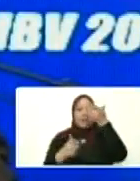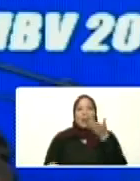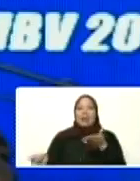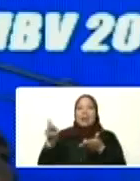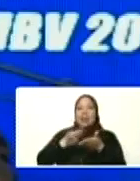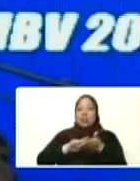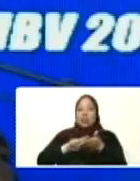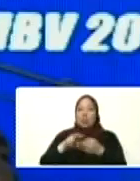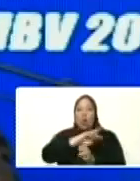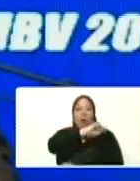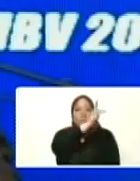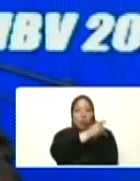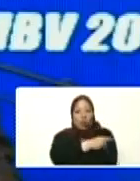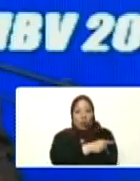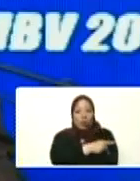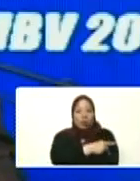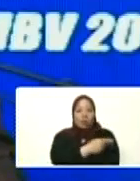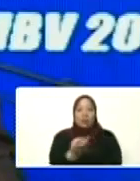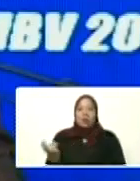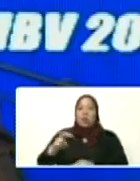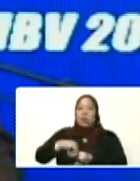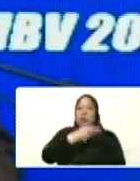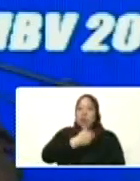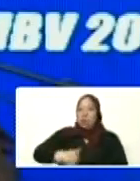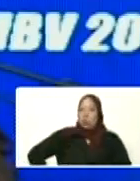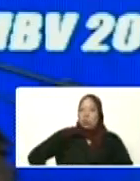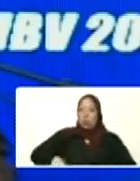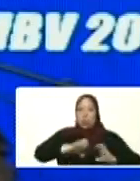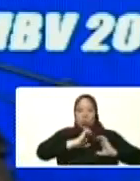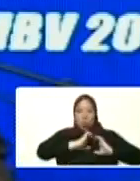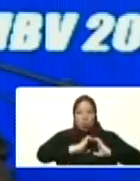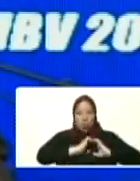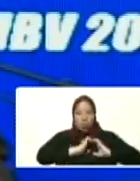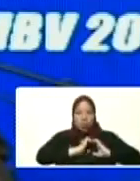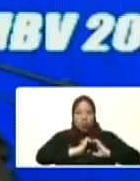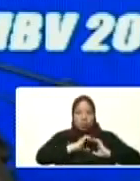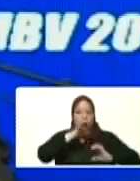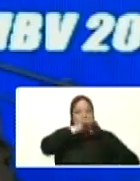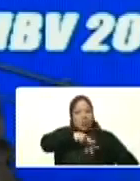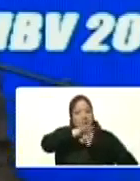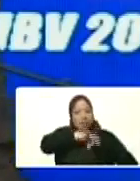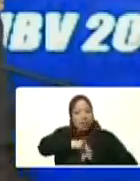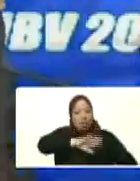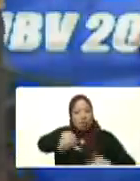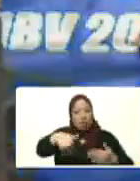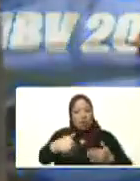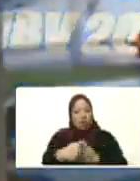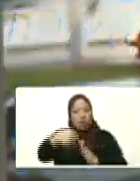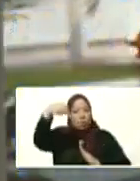poder para quedarse sembrado en el corazón del pueblo venezolano.